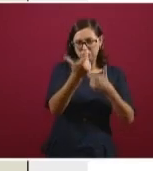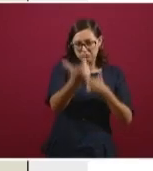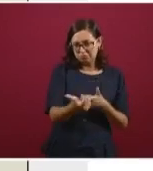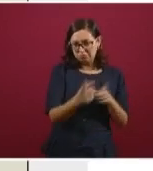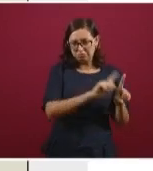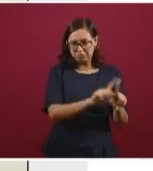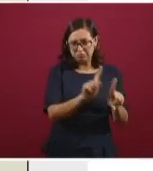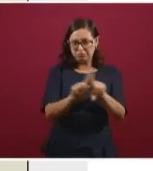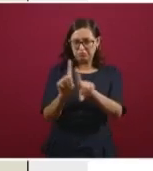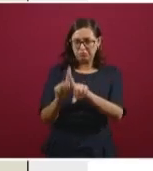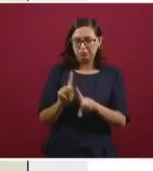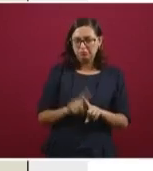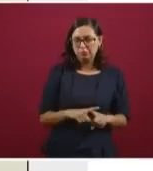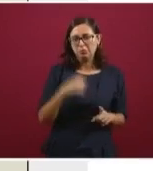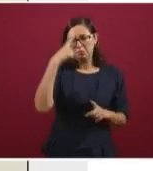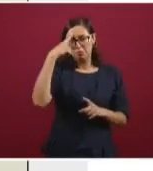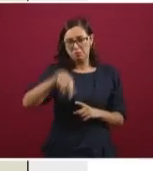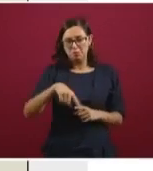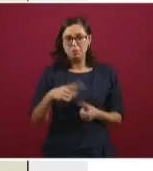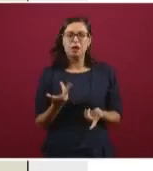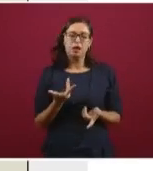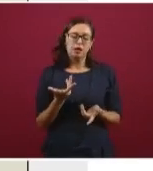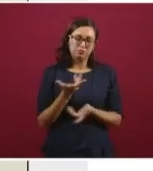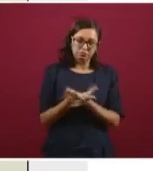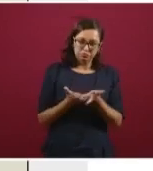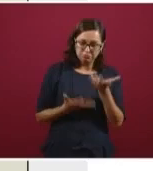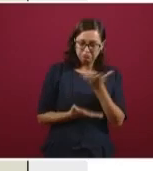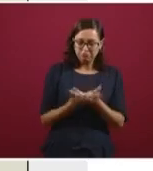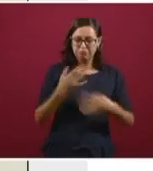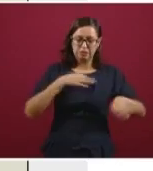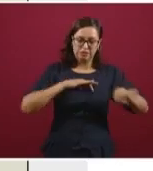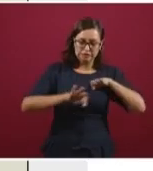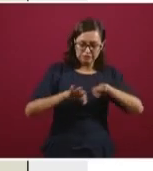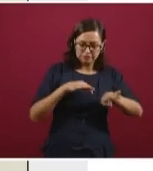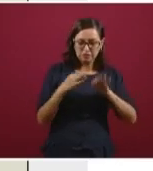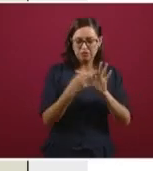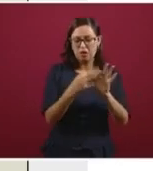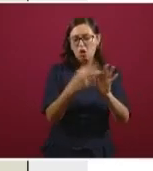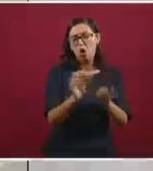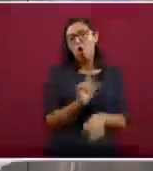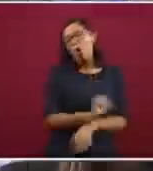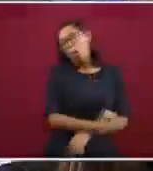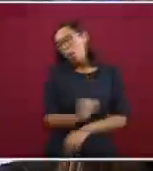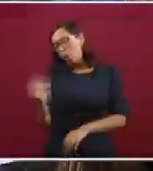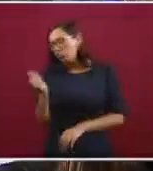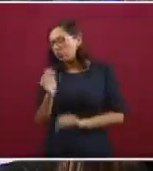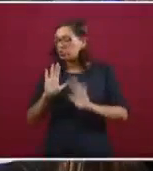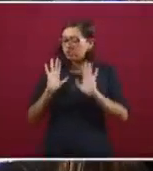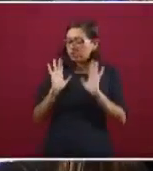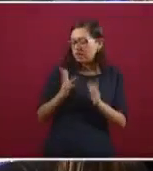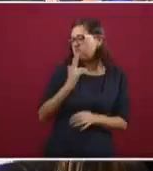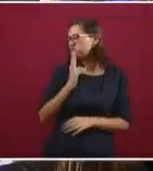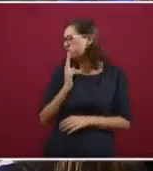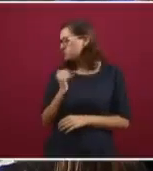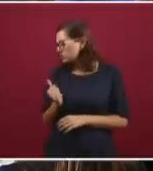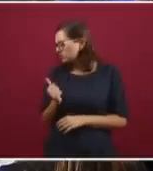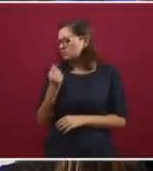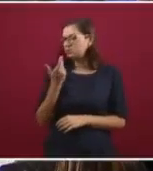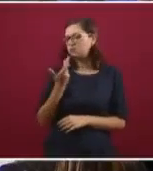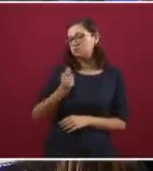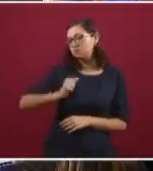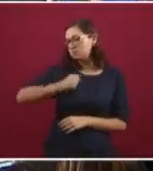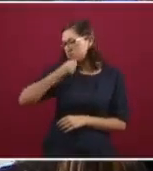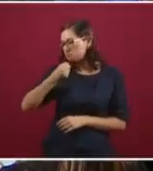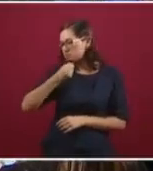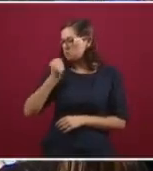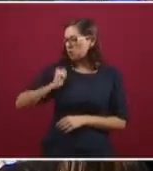para el cumplimiento de las diferentes misiones, para reponer armamento que tenemos o que queda fuera de servicio o